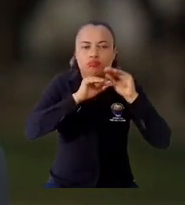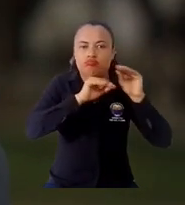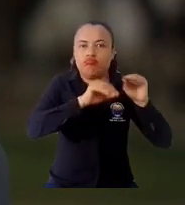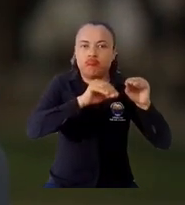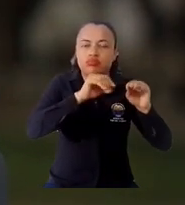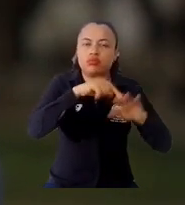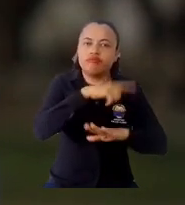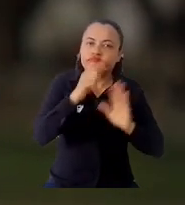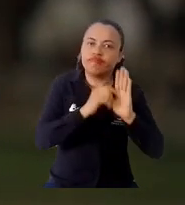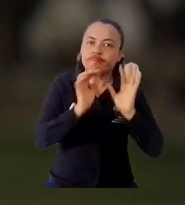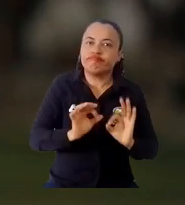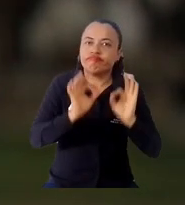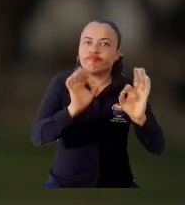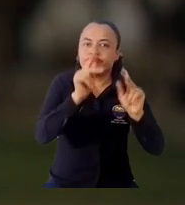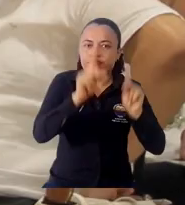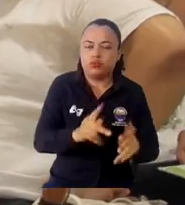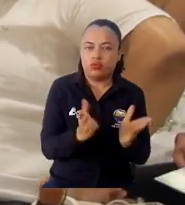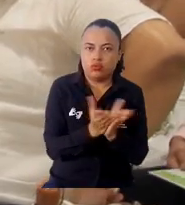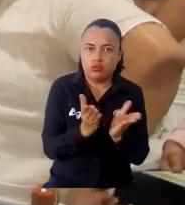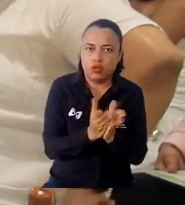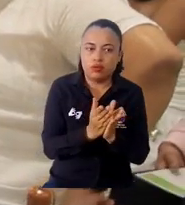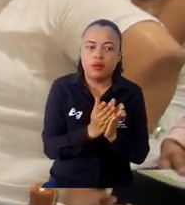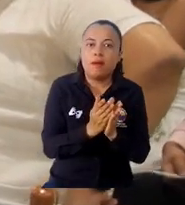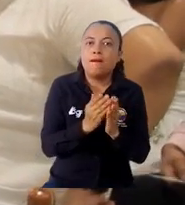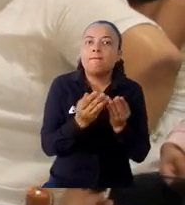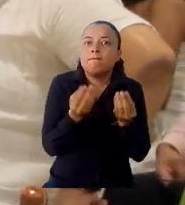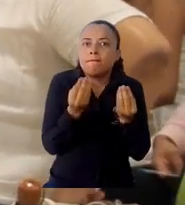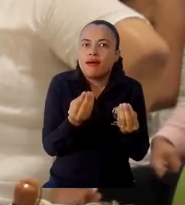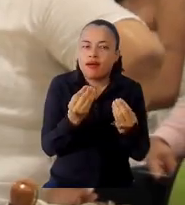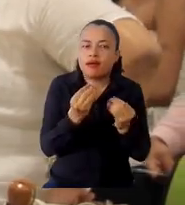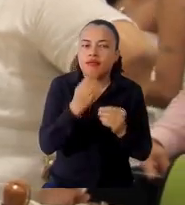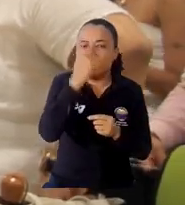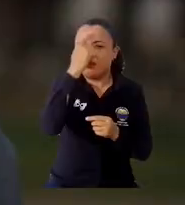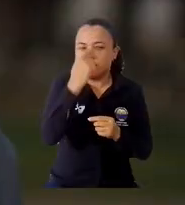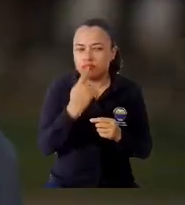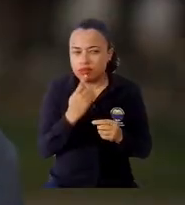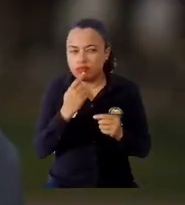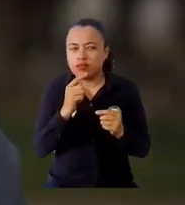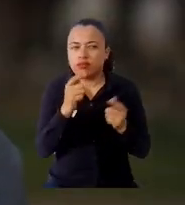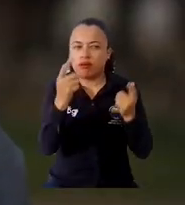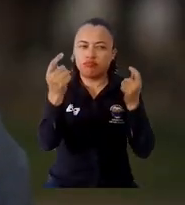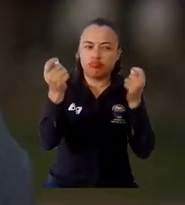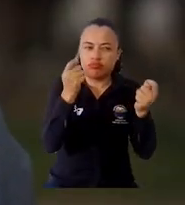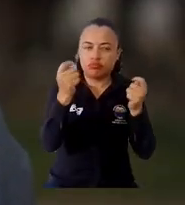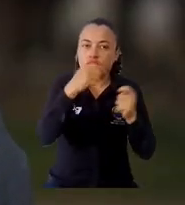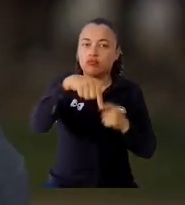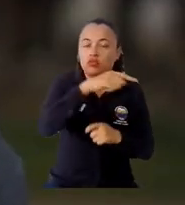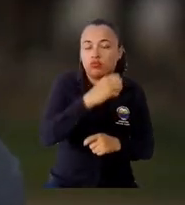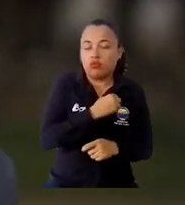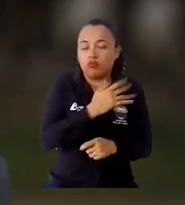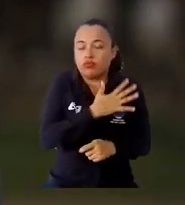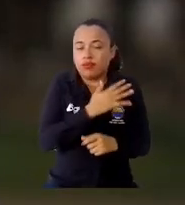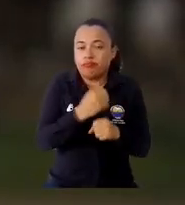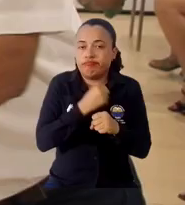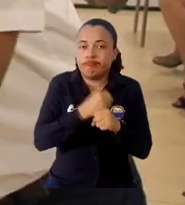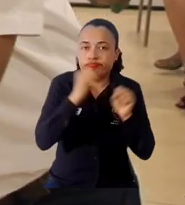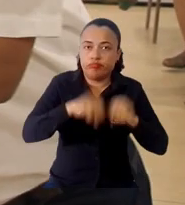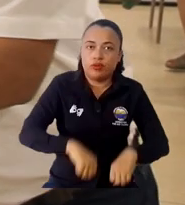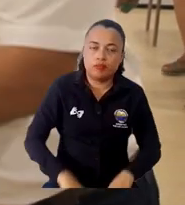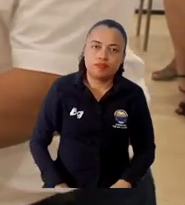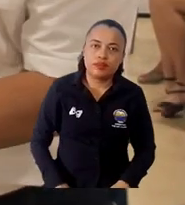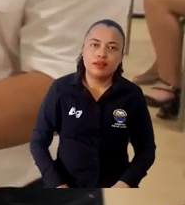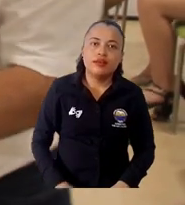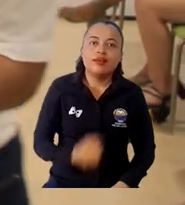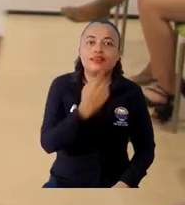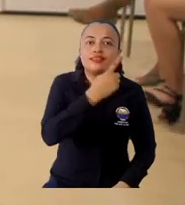de manera integral a nuestros estudiantes, perfilándolos a que tengan más oportunidades laborales.